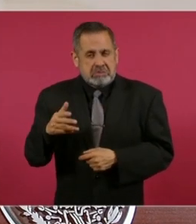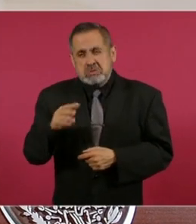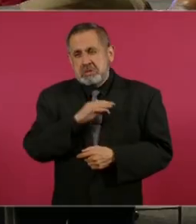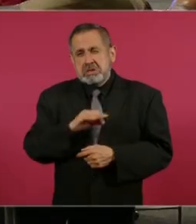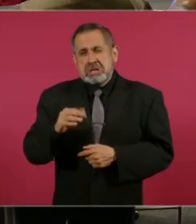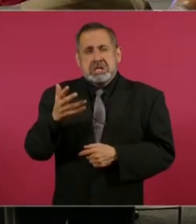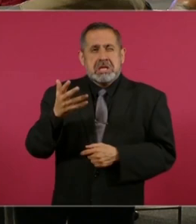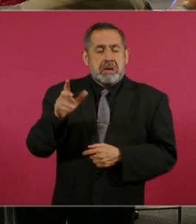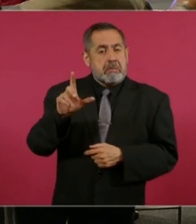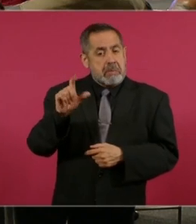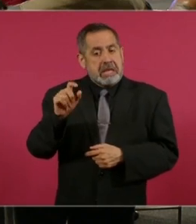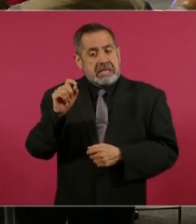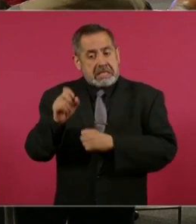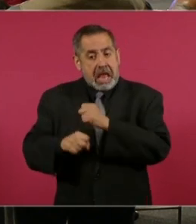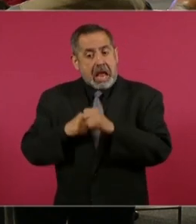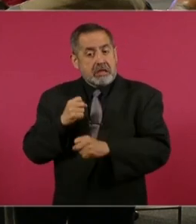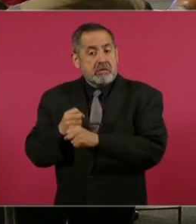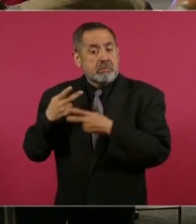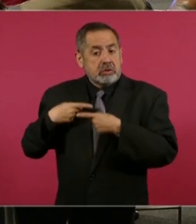10, 20 años.